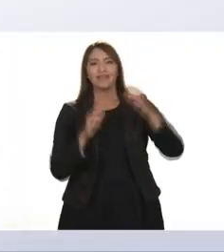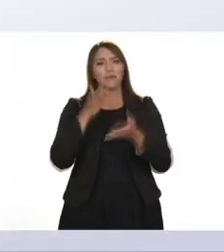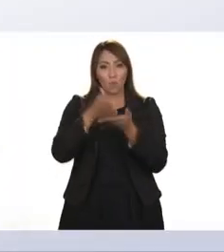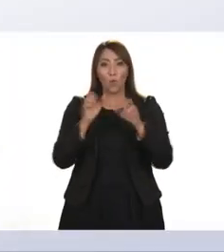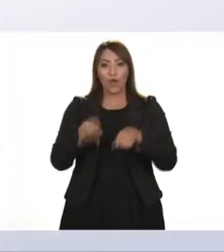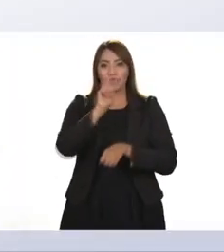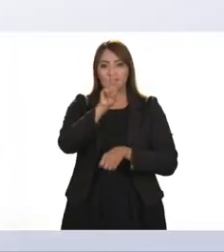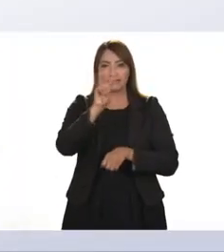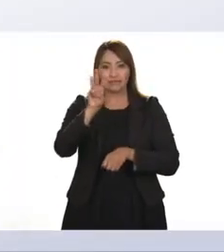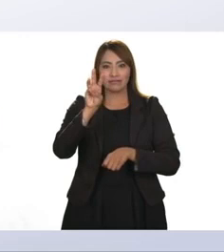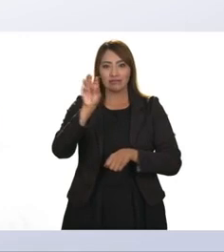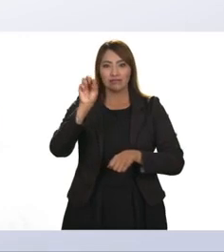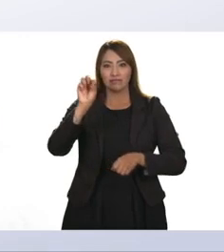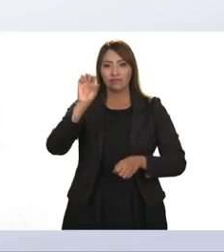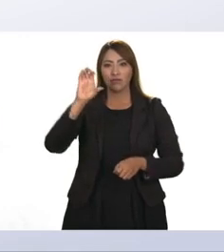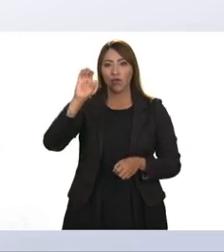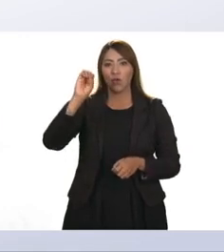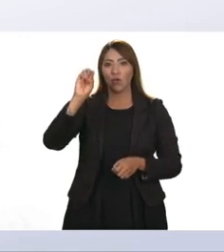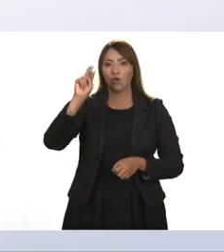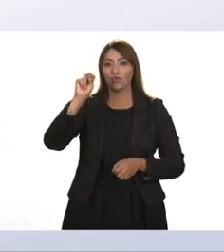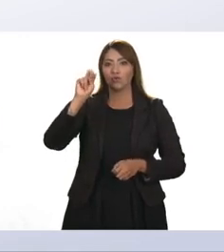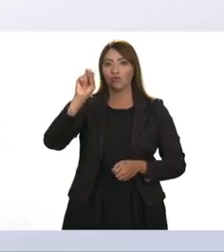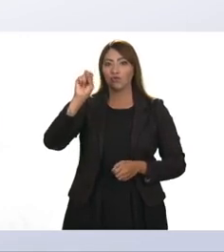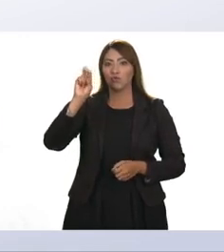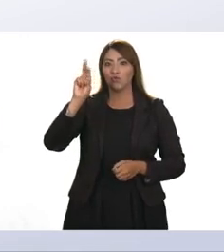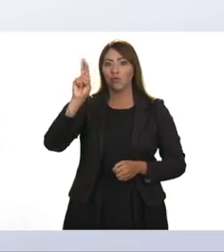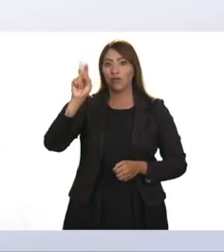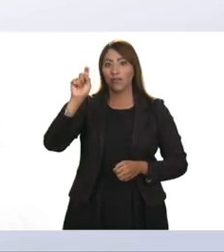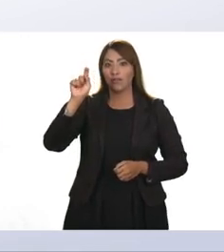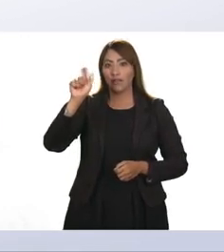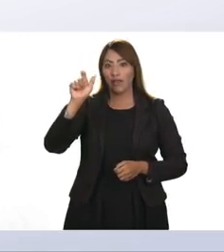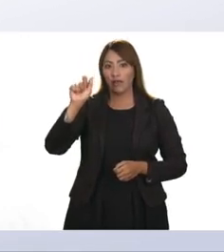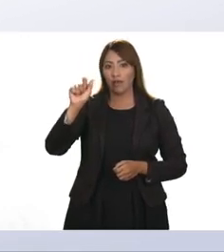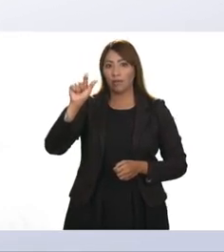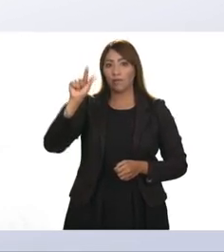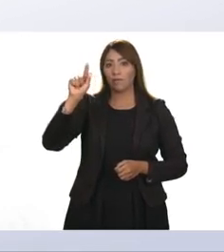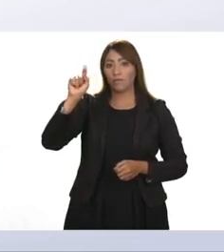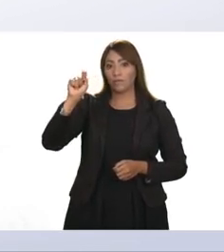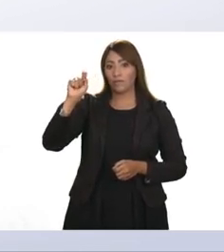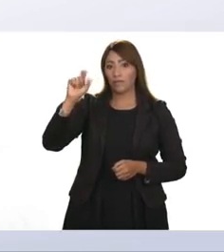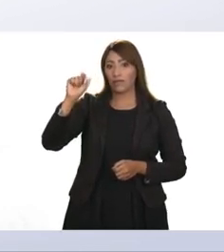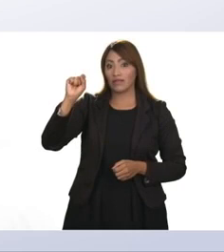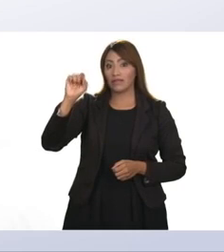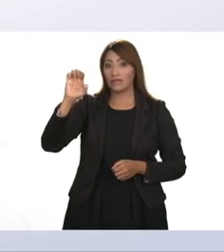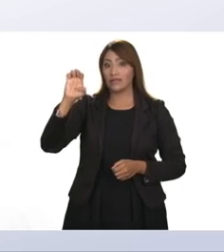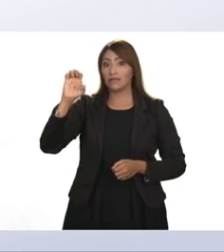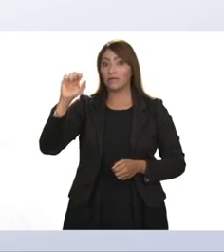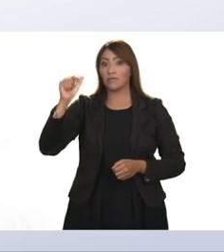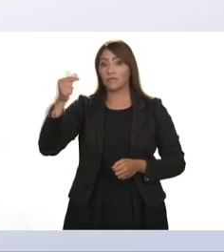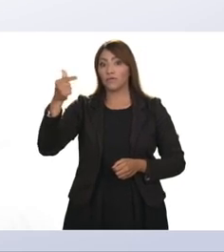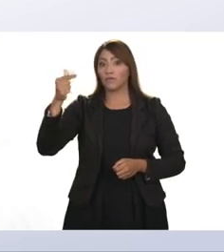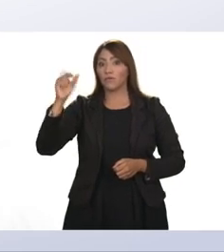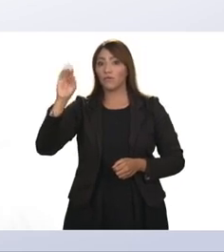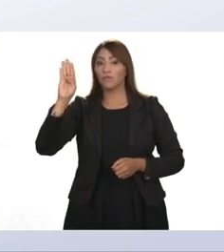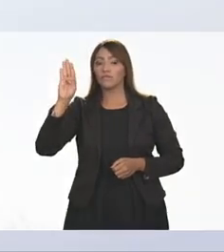de ese punto gov punto sv allí deberás ingresar tu número del documento único de identidad